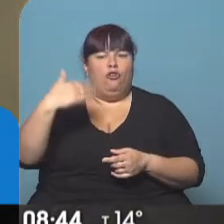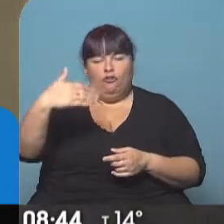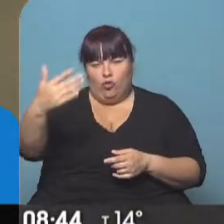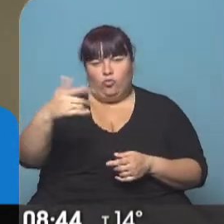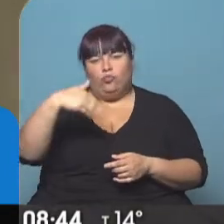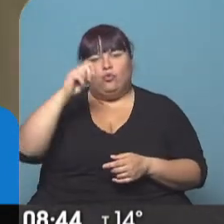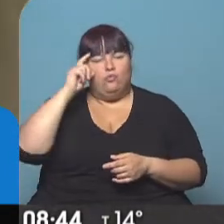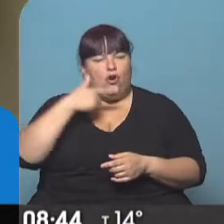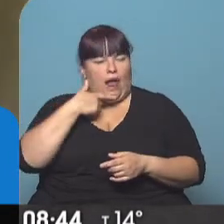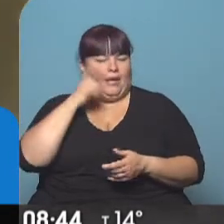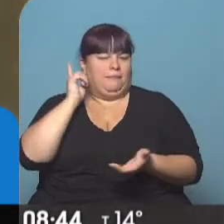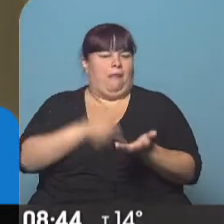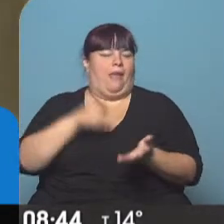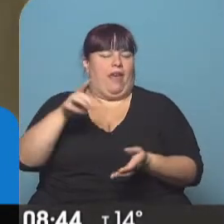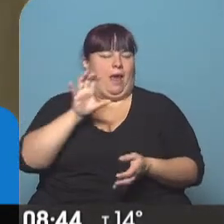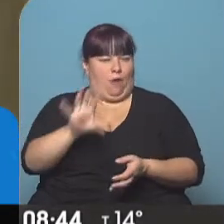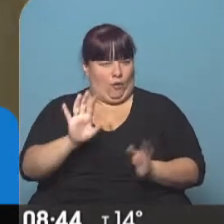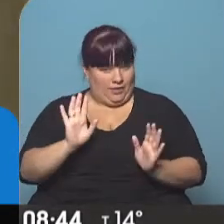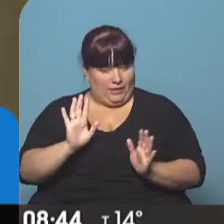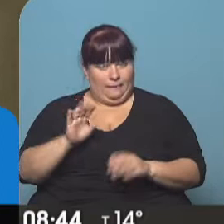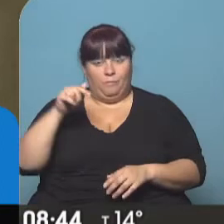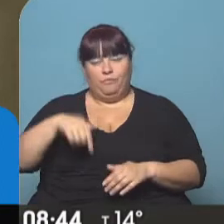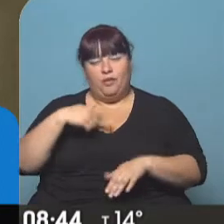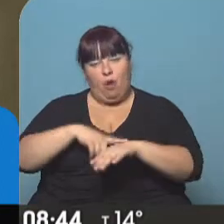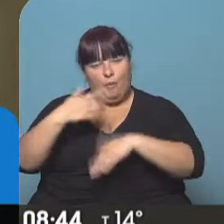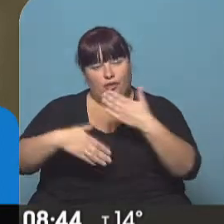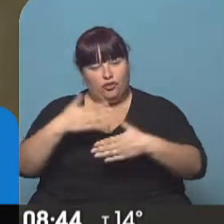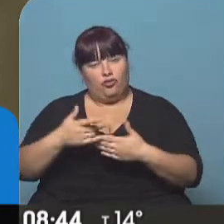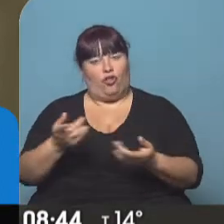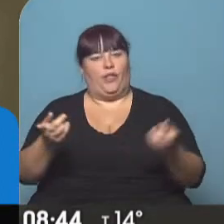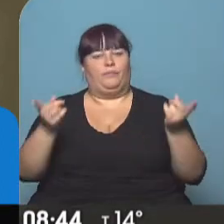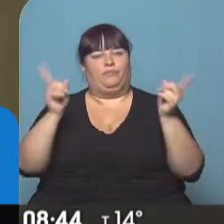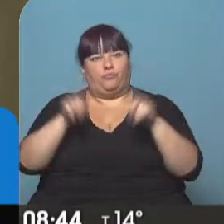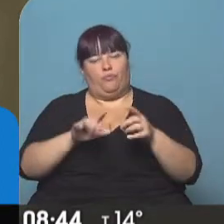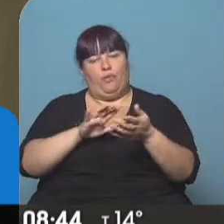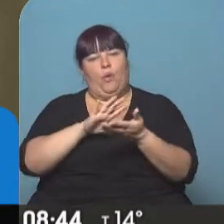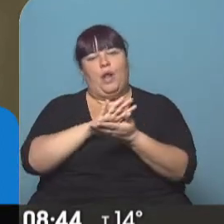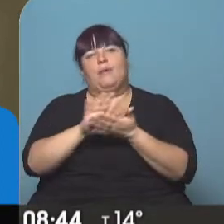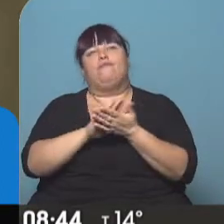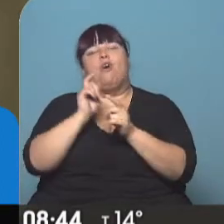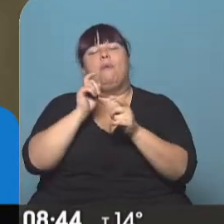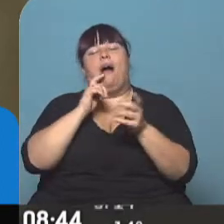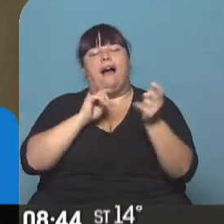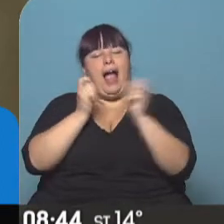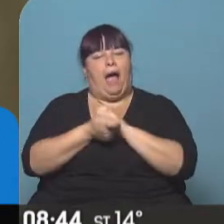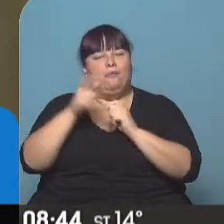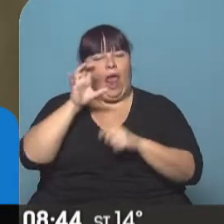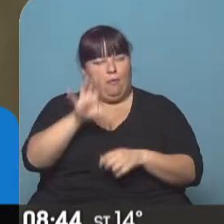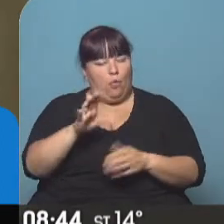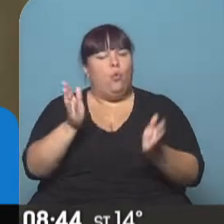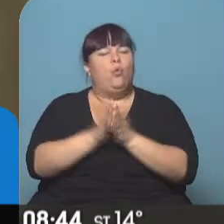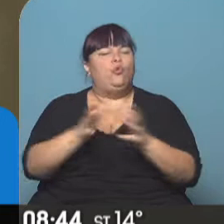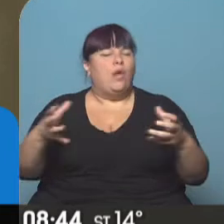gerardo morales le impuso a la provincia en este proceso de reconstrucción de provincia donde junto a un gran